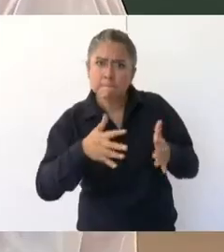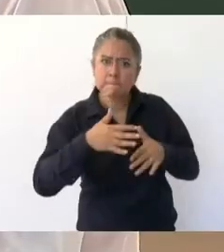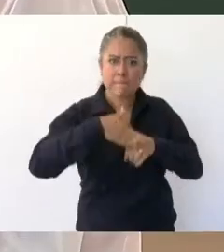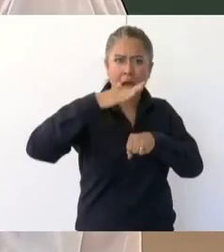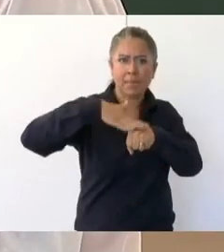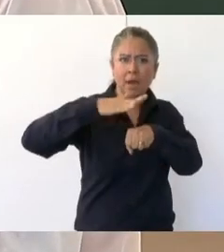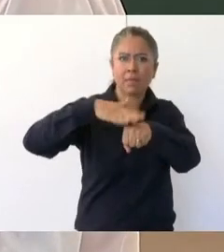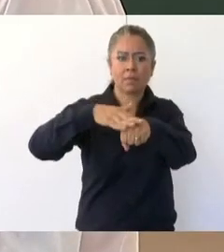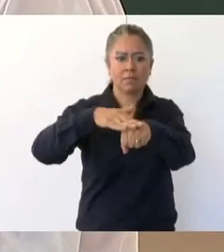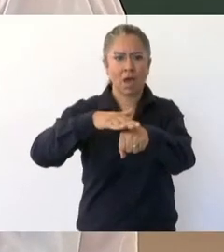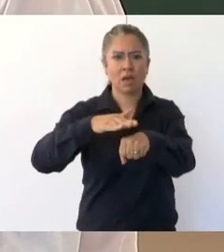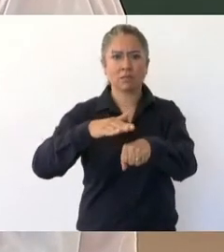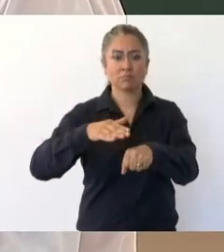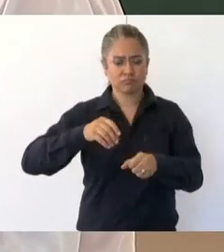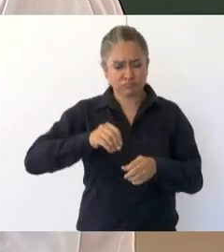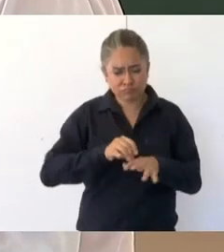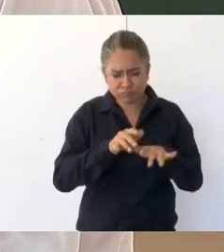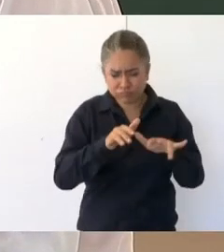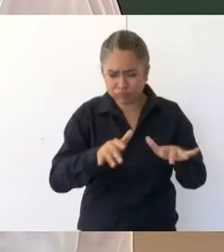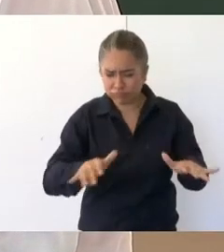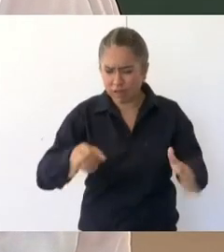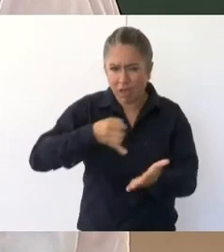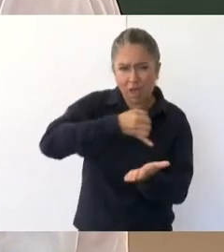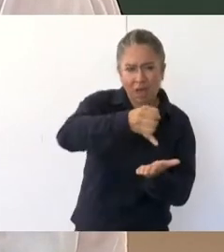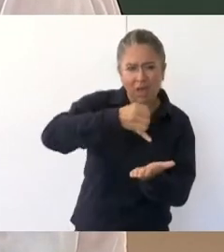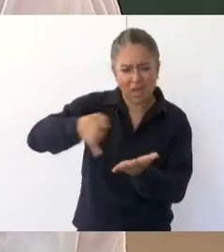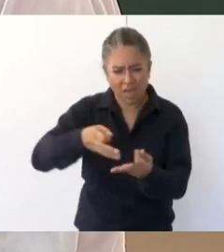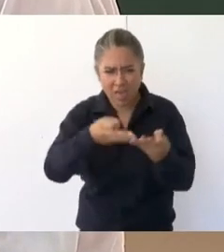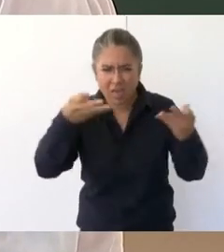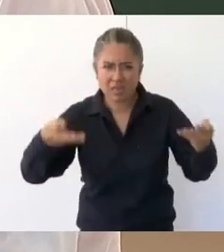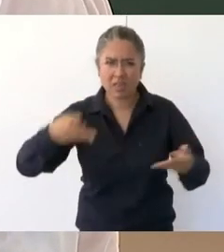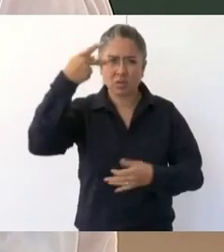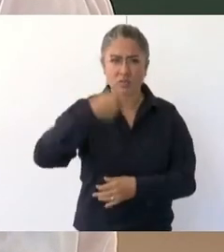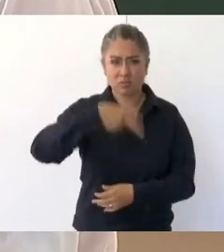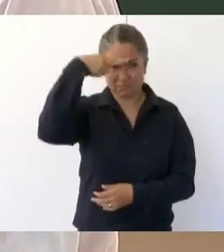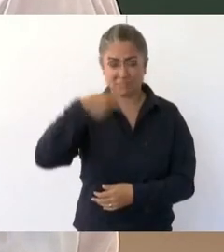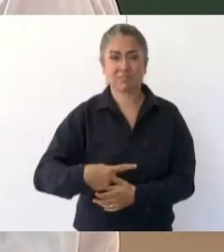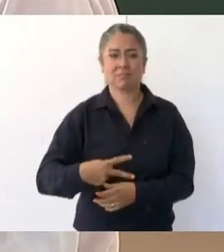la superficie de riego agrícola del país. Junto con la presa